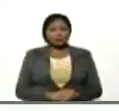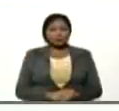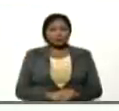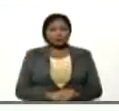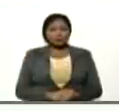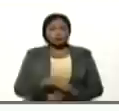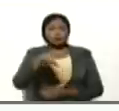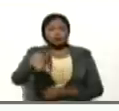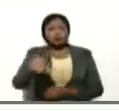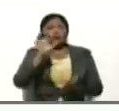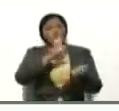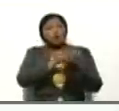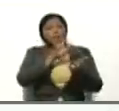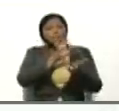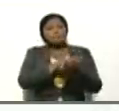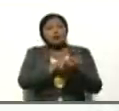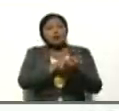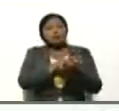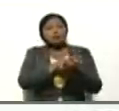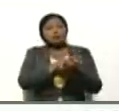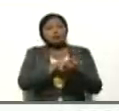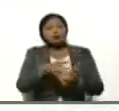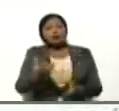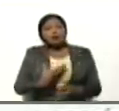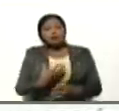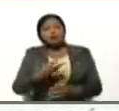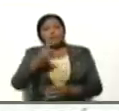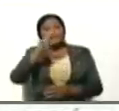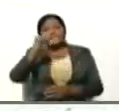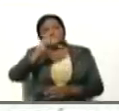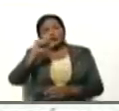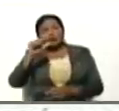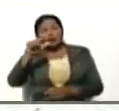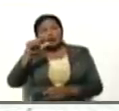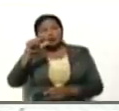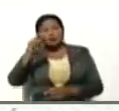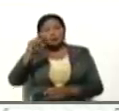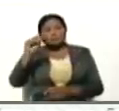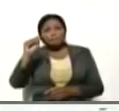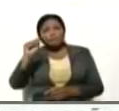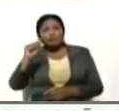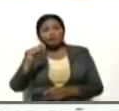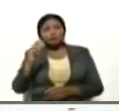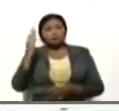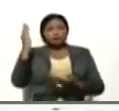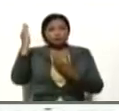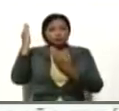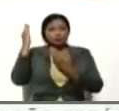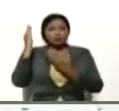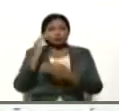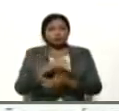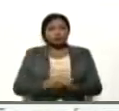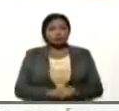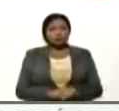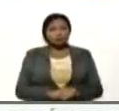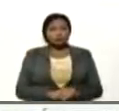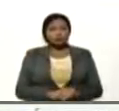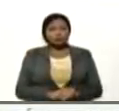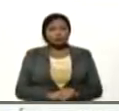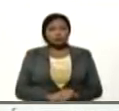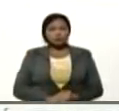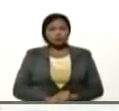Por el estado Nueva Esparta, alcaldía del municipio Villalba, que es la isla de Coche, Freddy Serrano.